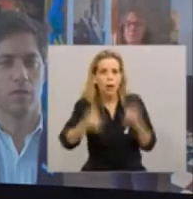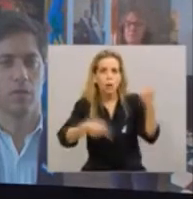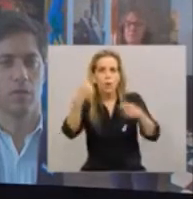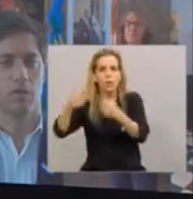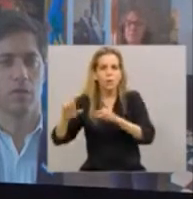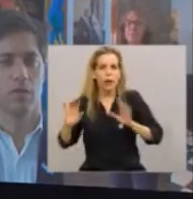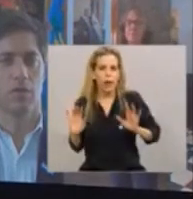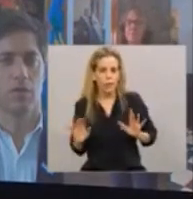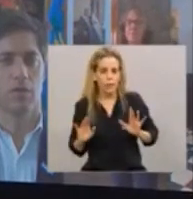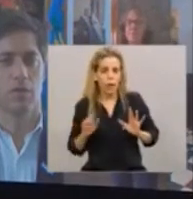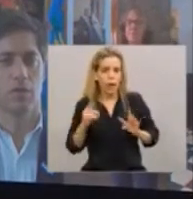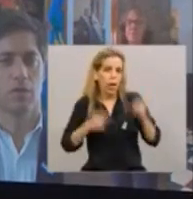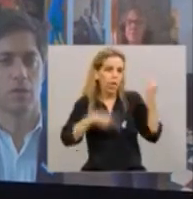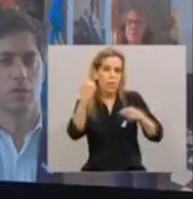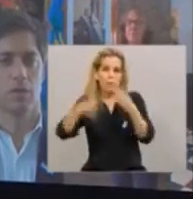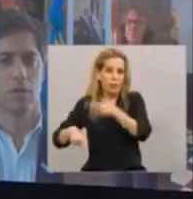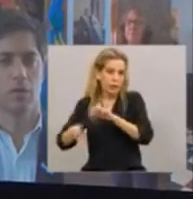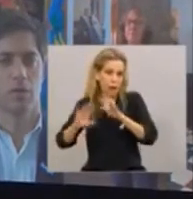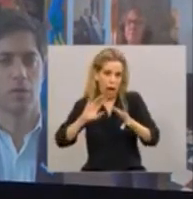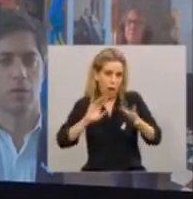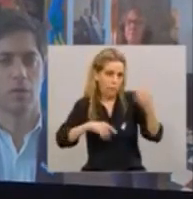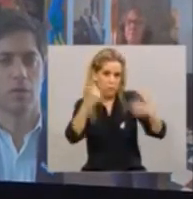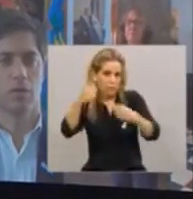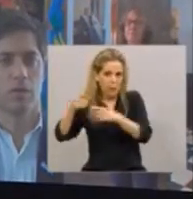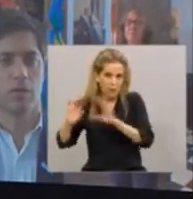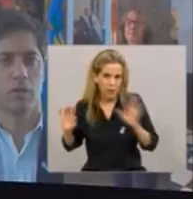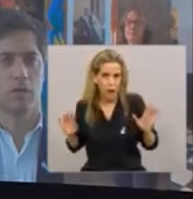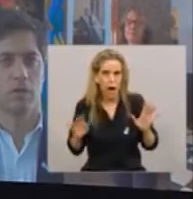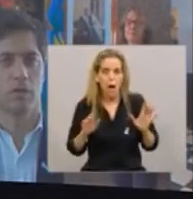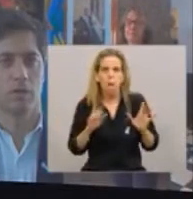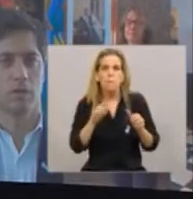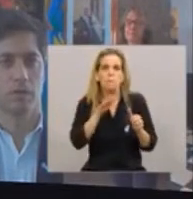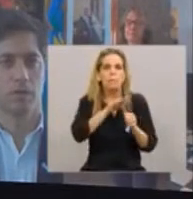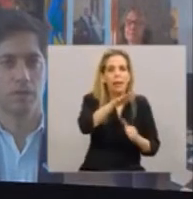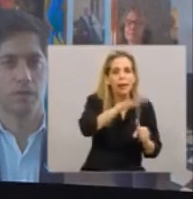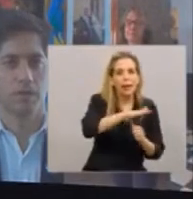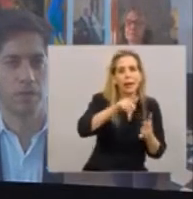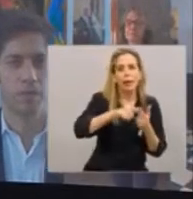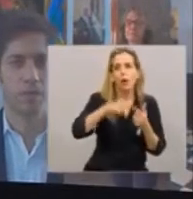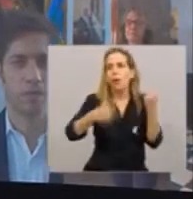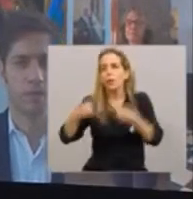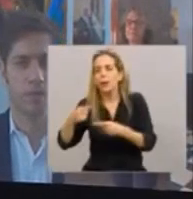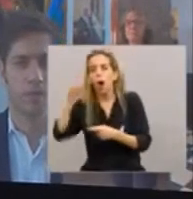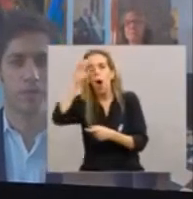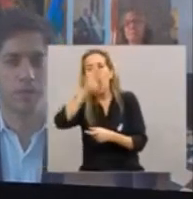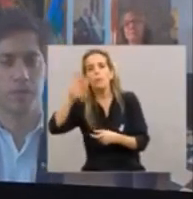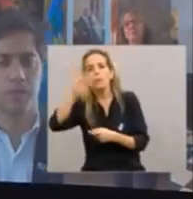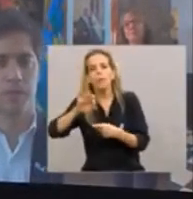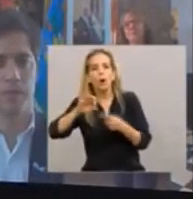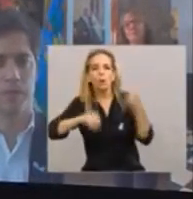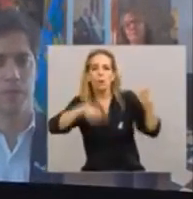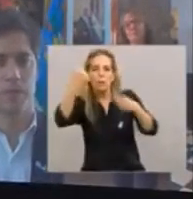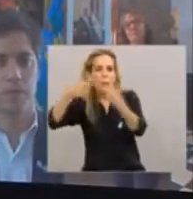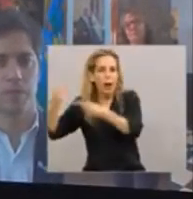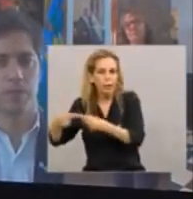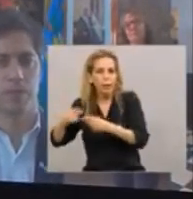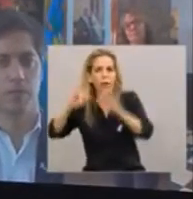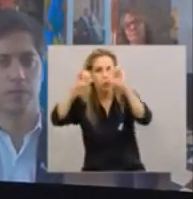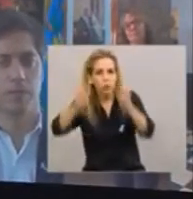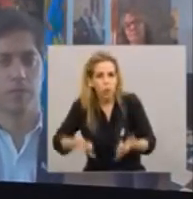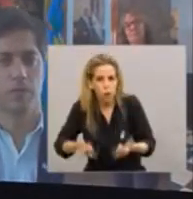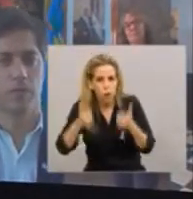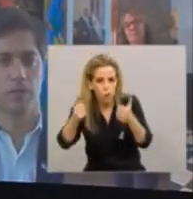diversidad de todo tipo diversidad de género y diversidad biológica la